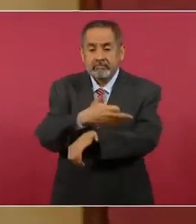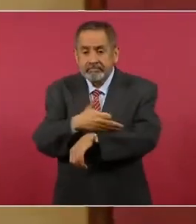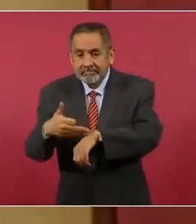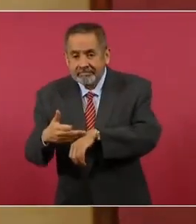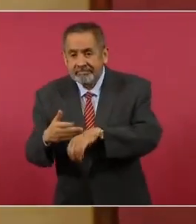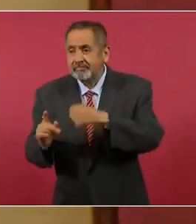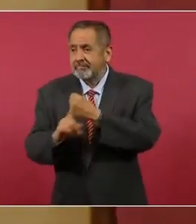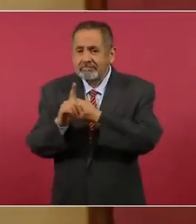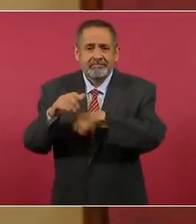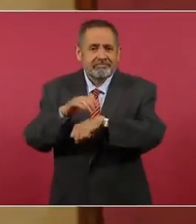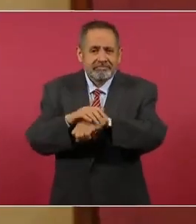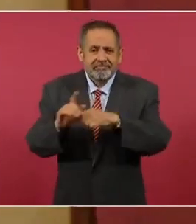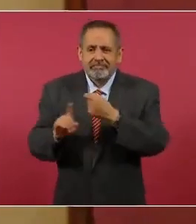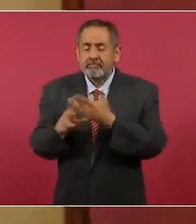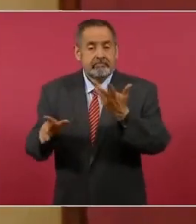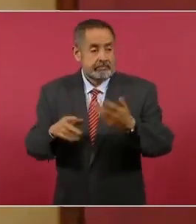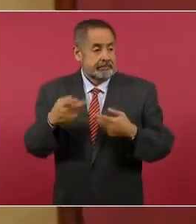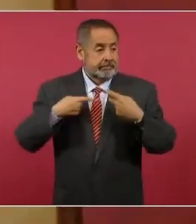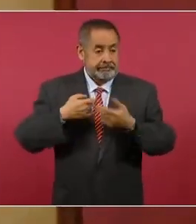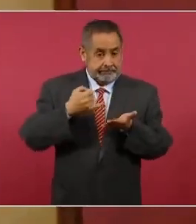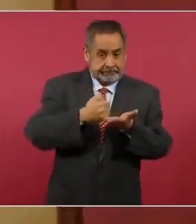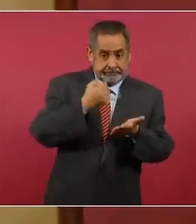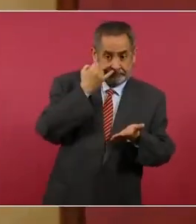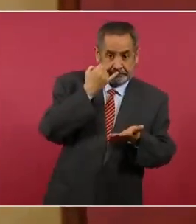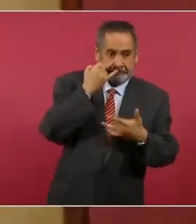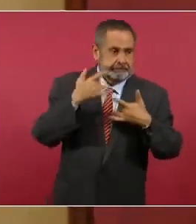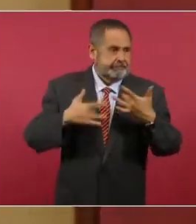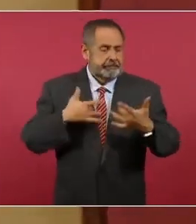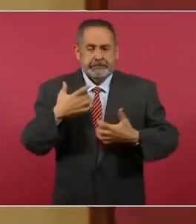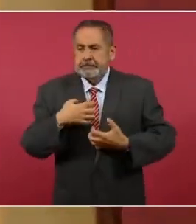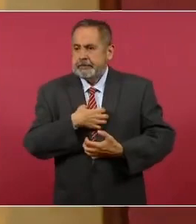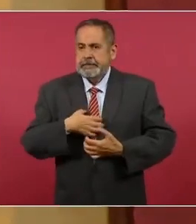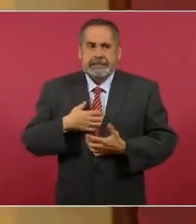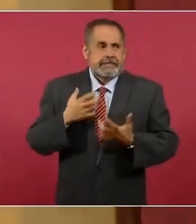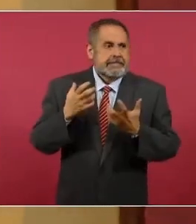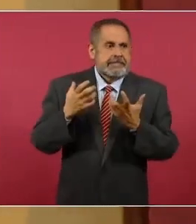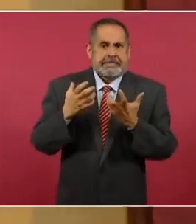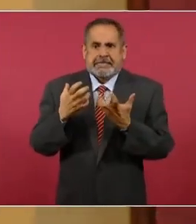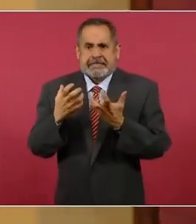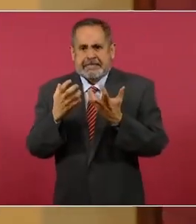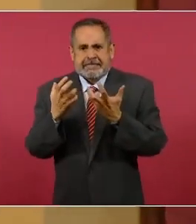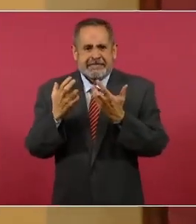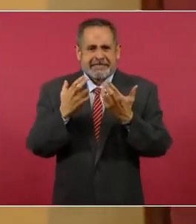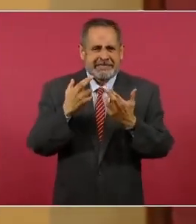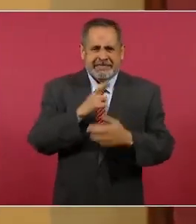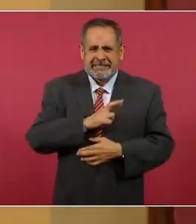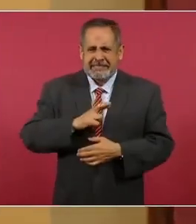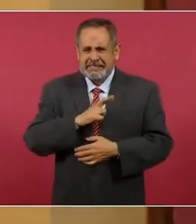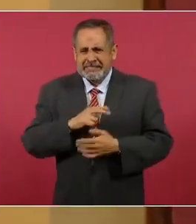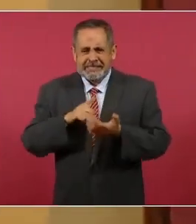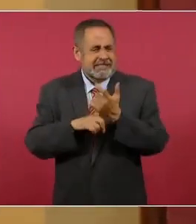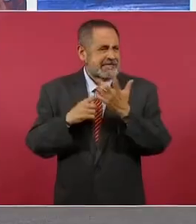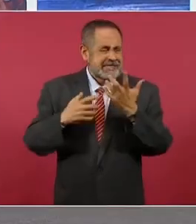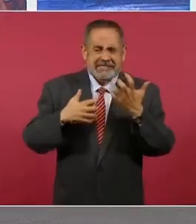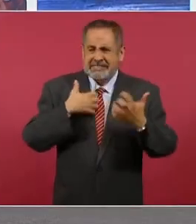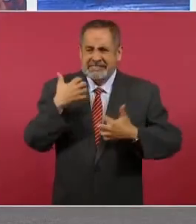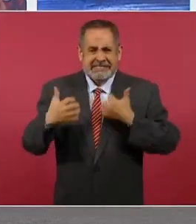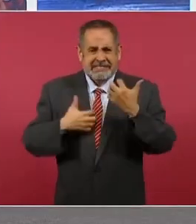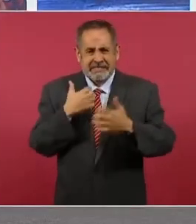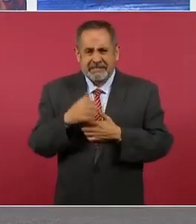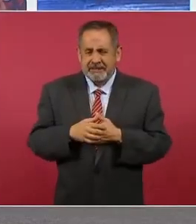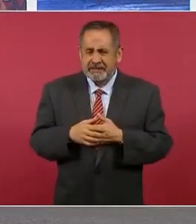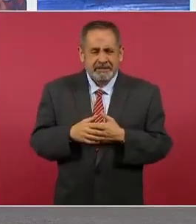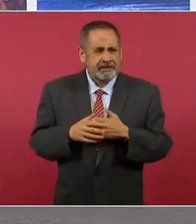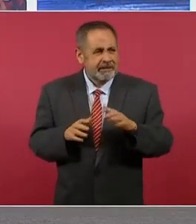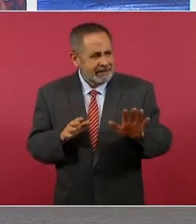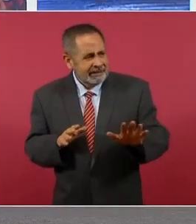cocaína causa una excitación de la persona y una especie de despersonalización que le impide tener